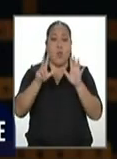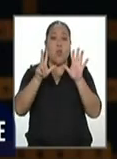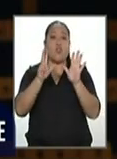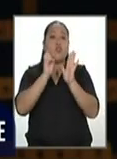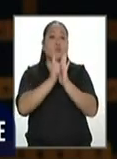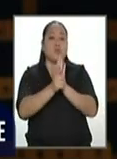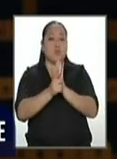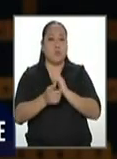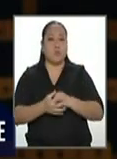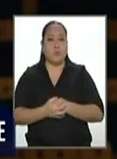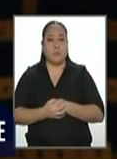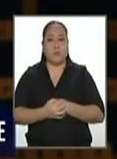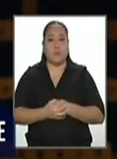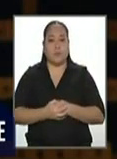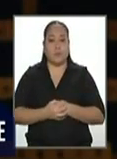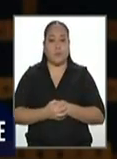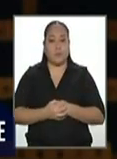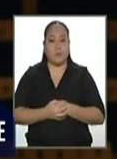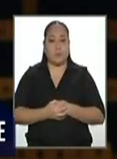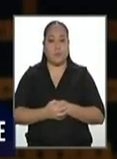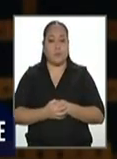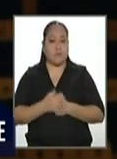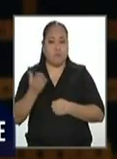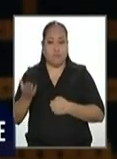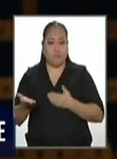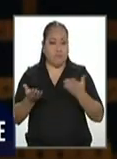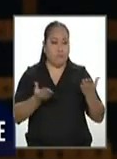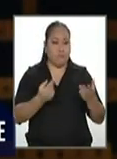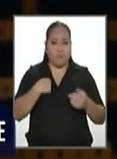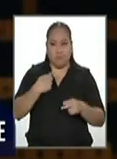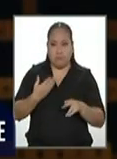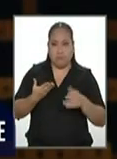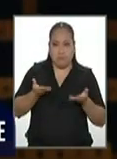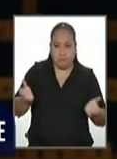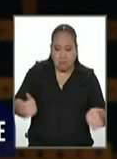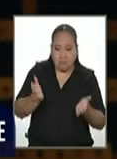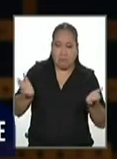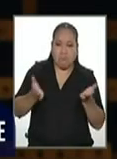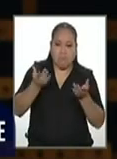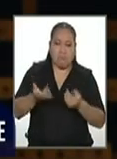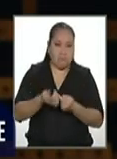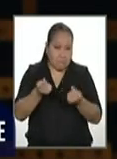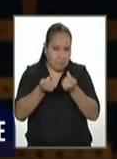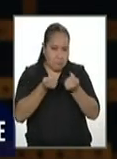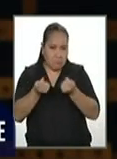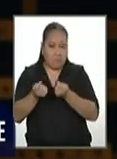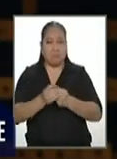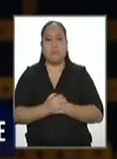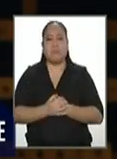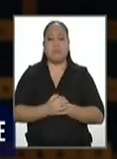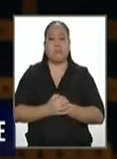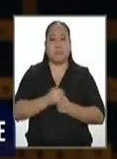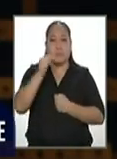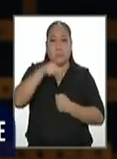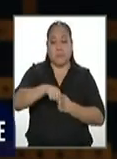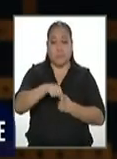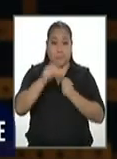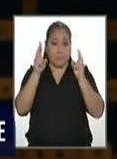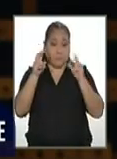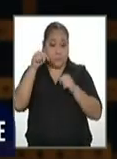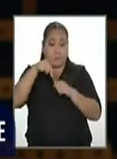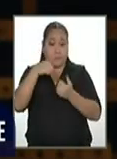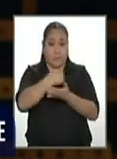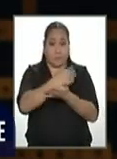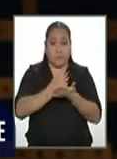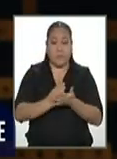8 minutos. Con algunas intervenciones mías, quizás motivadoras. Una de las cosas que en este bloque